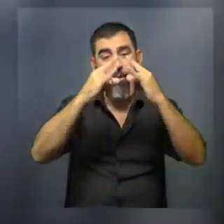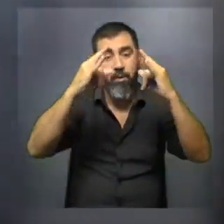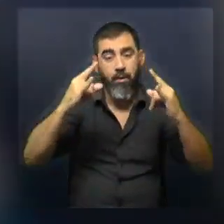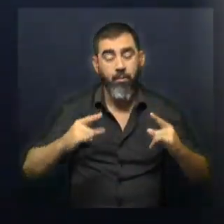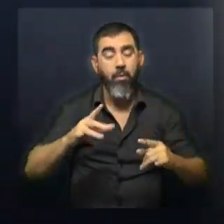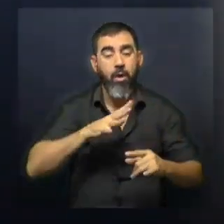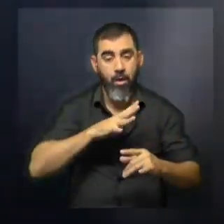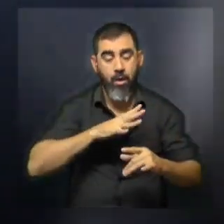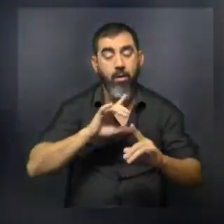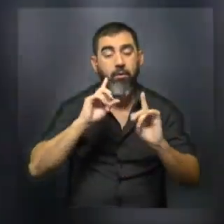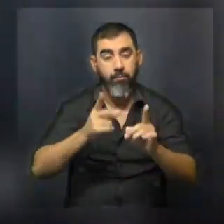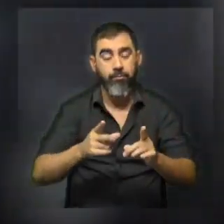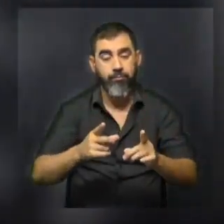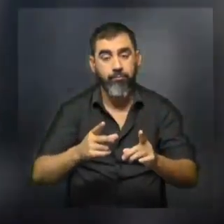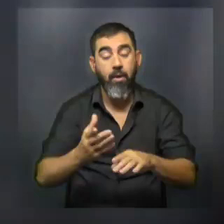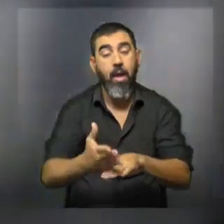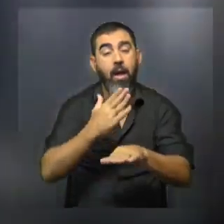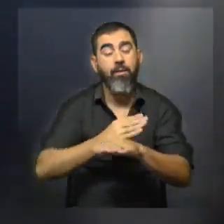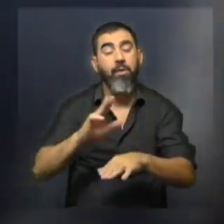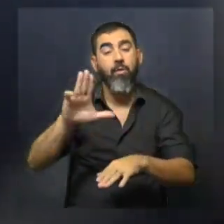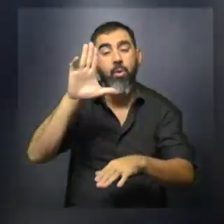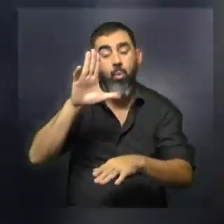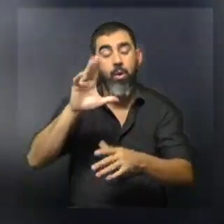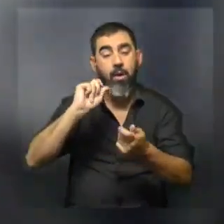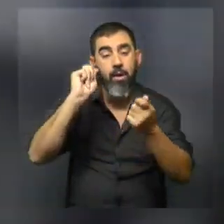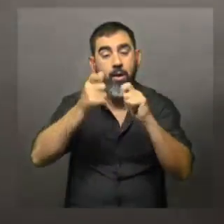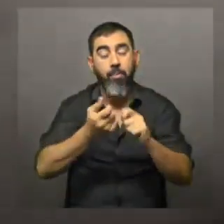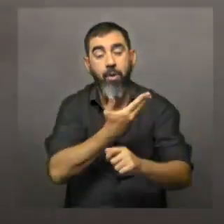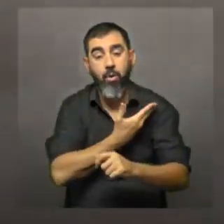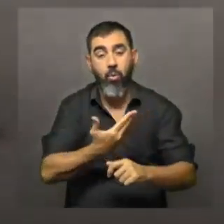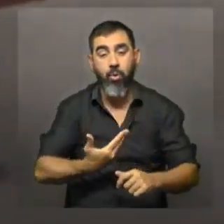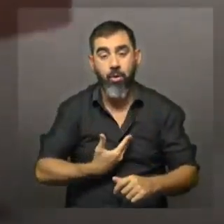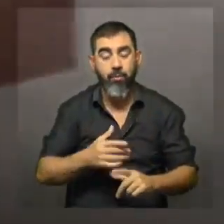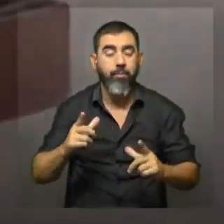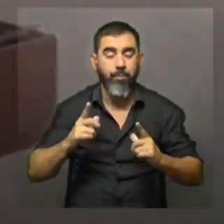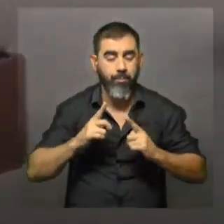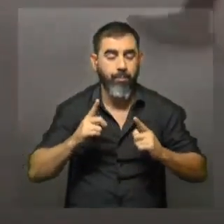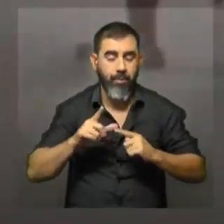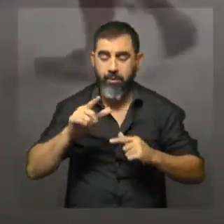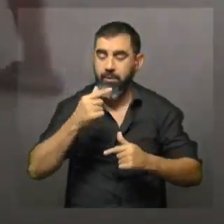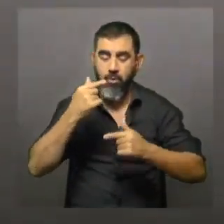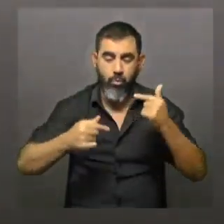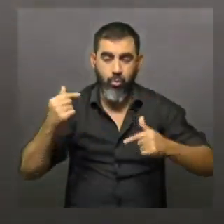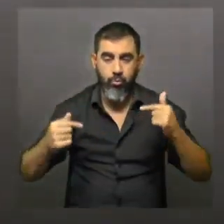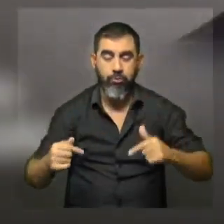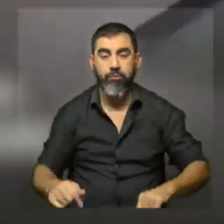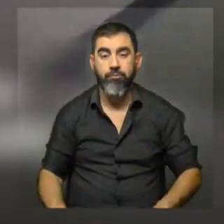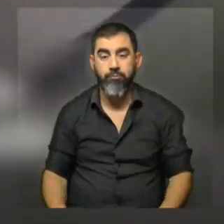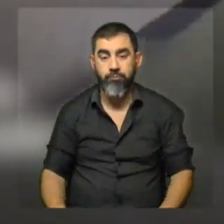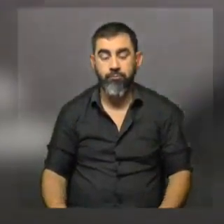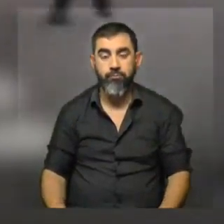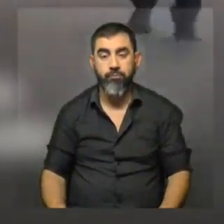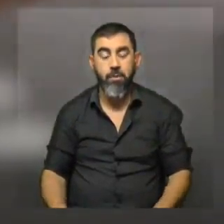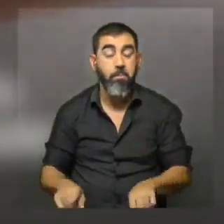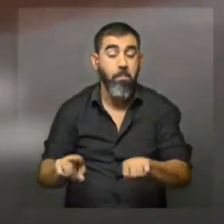de la asunción de Luis Inácio Lula da Silva, se esperaba este tipo de manifestaciones para la